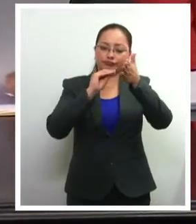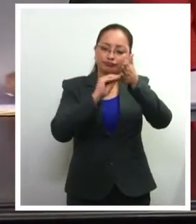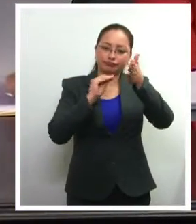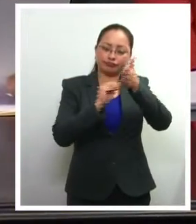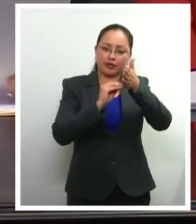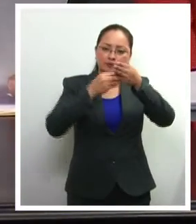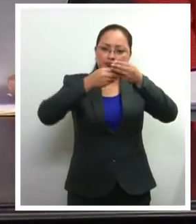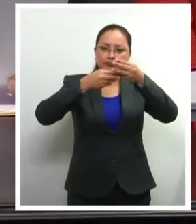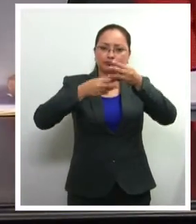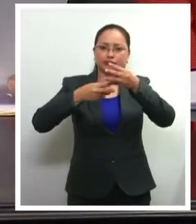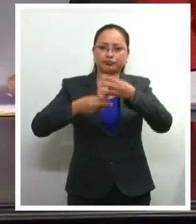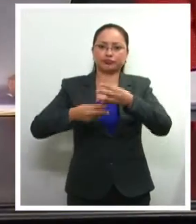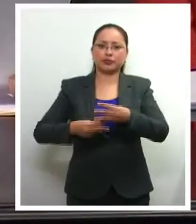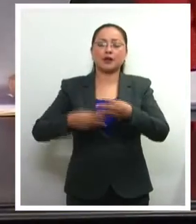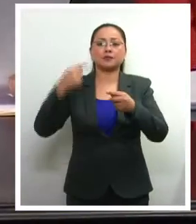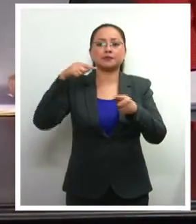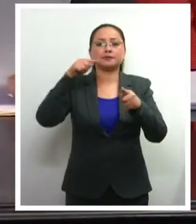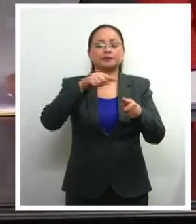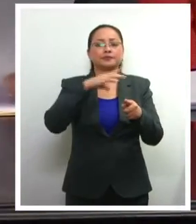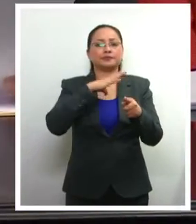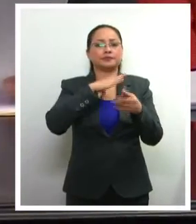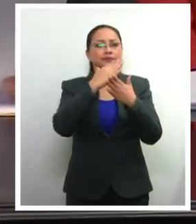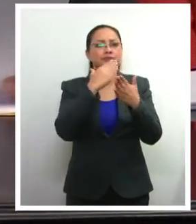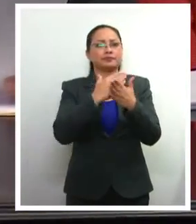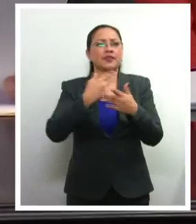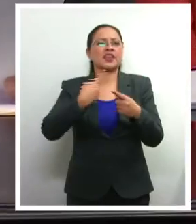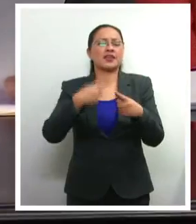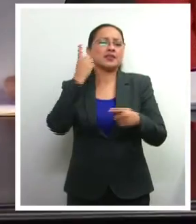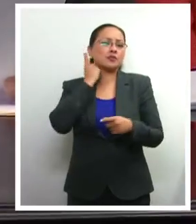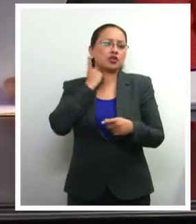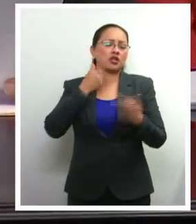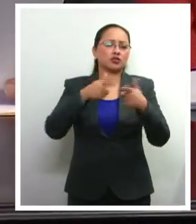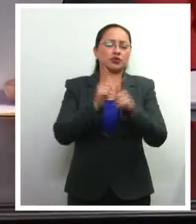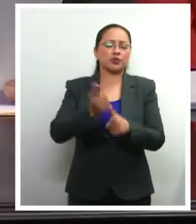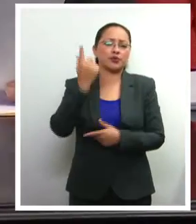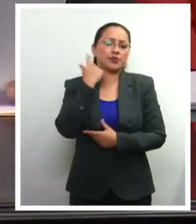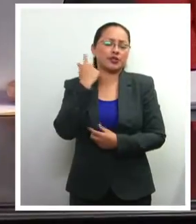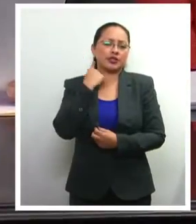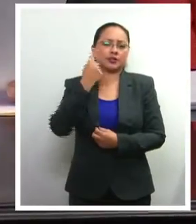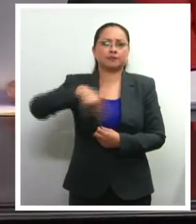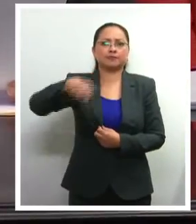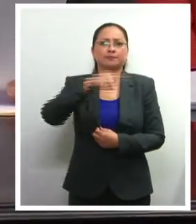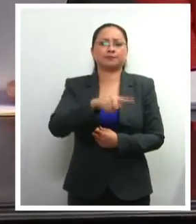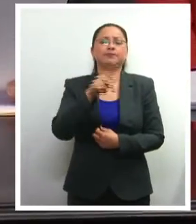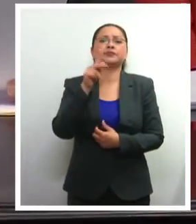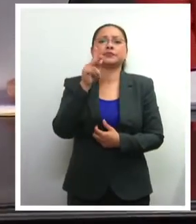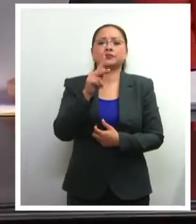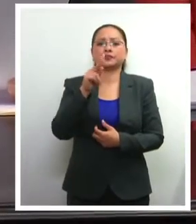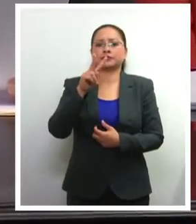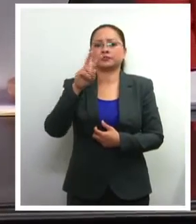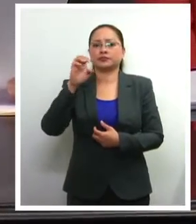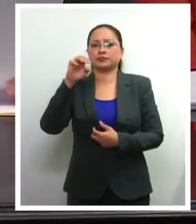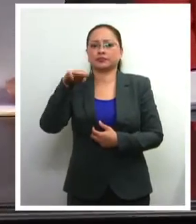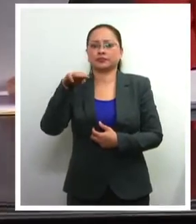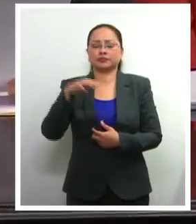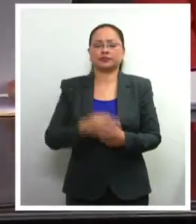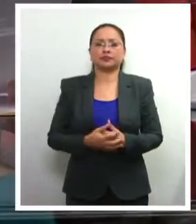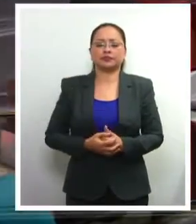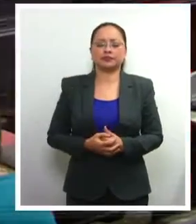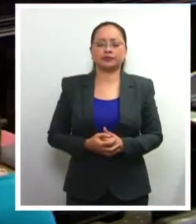renumerando los siguientes a cargo de los constituyentes integrantes del Grupo Parlamentario del Partido Verde Ecologista de